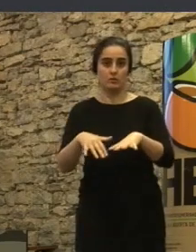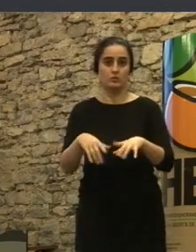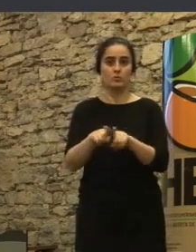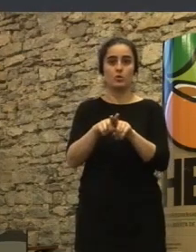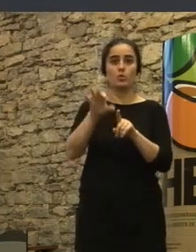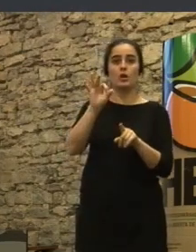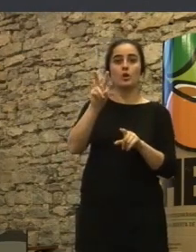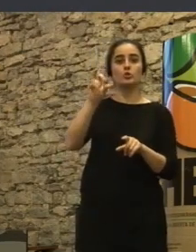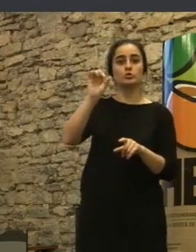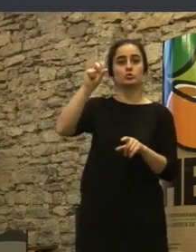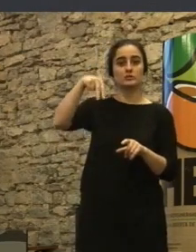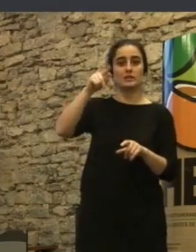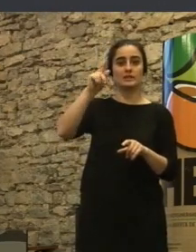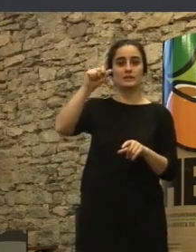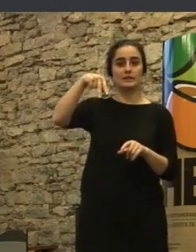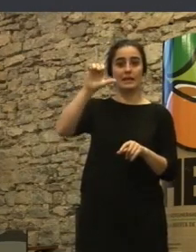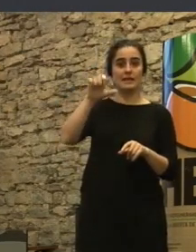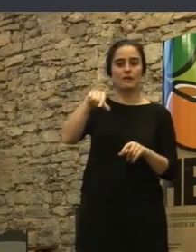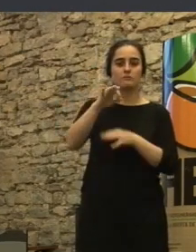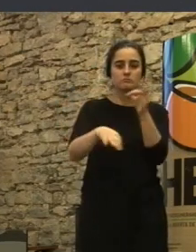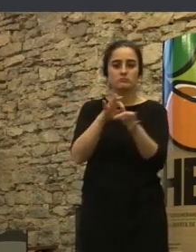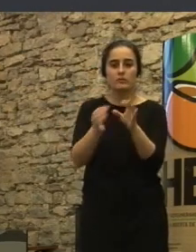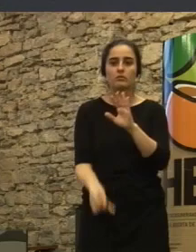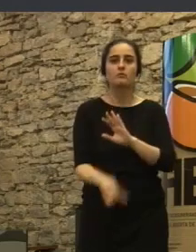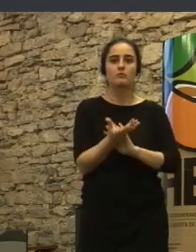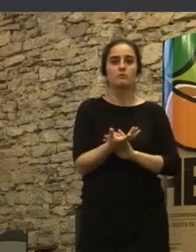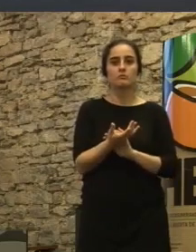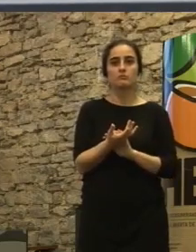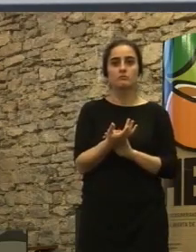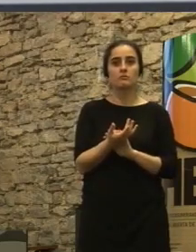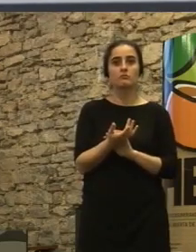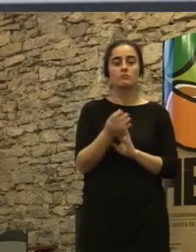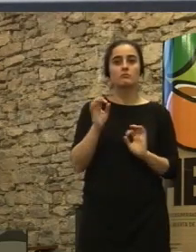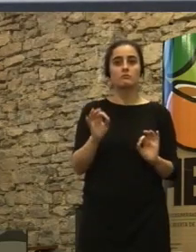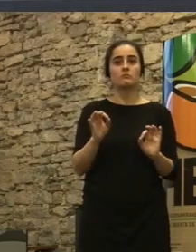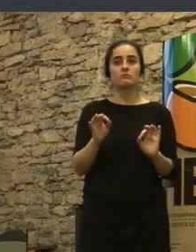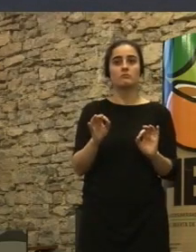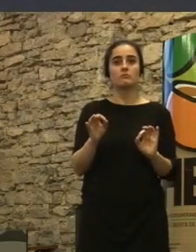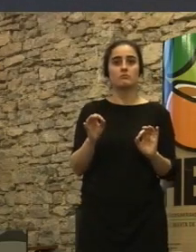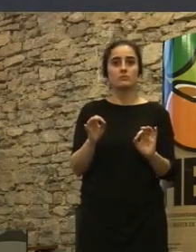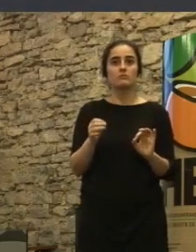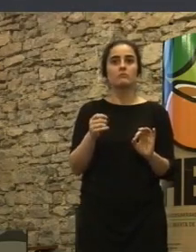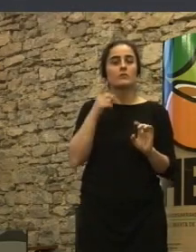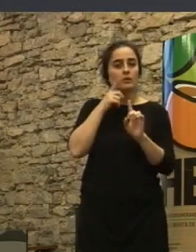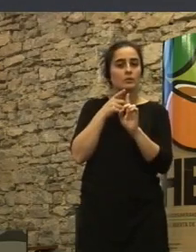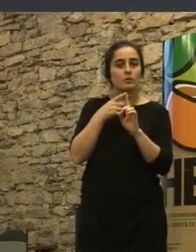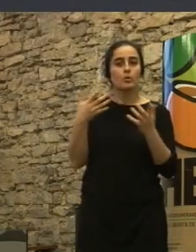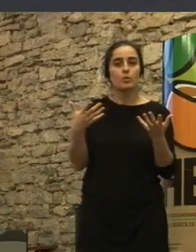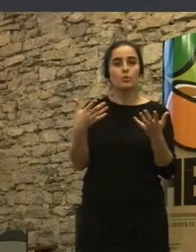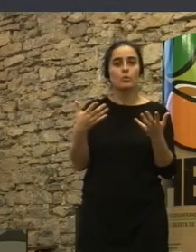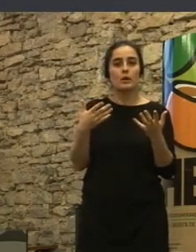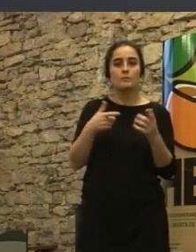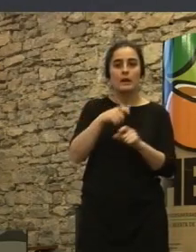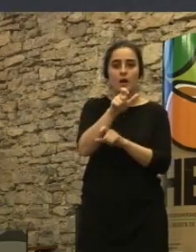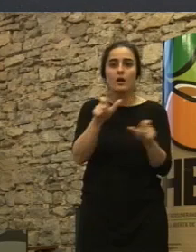ha hecho digamos una organización que precisamente ayuda a los managers muy